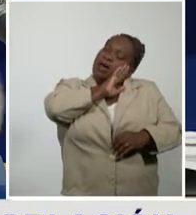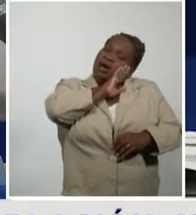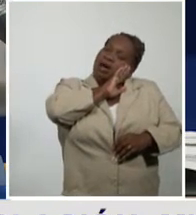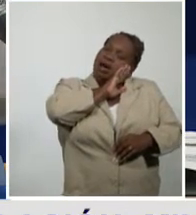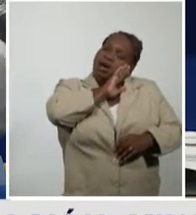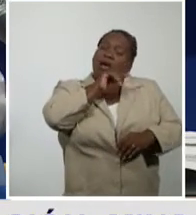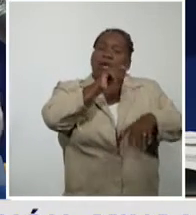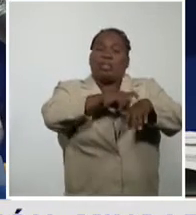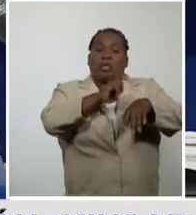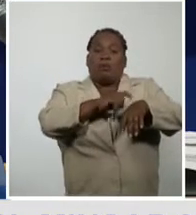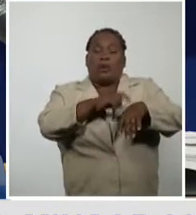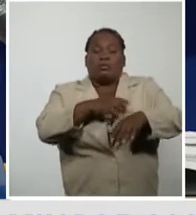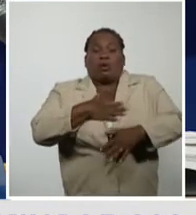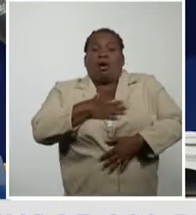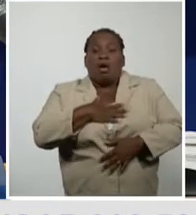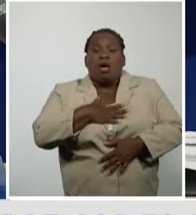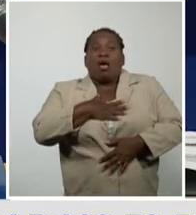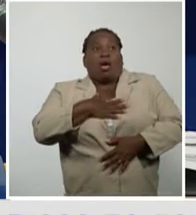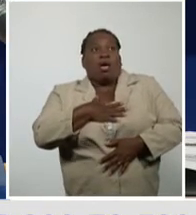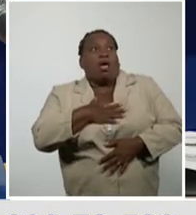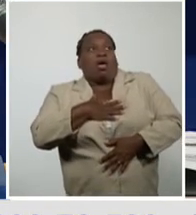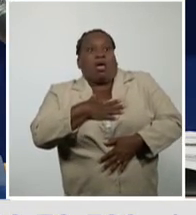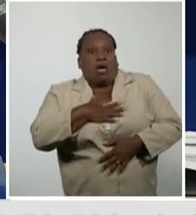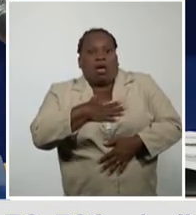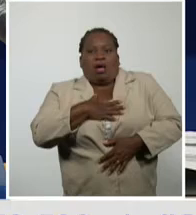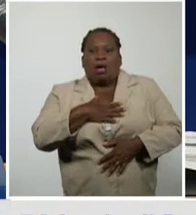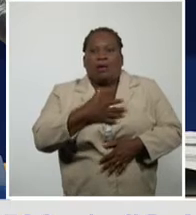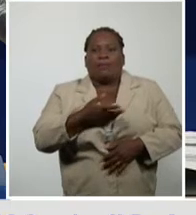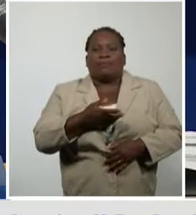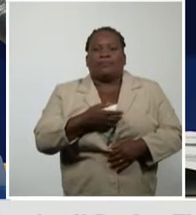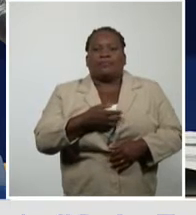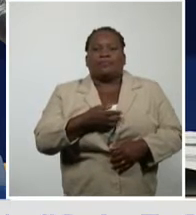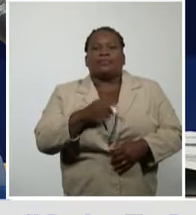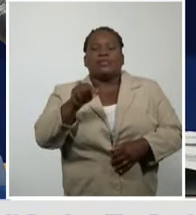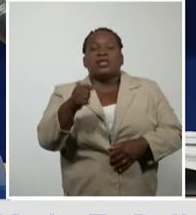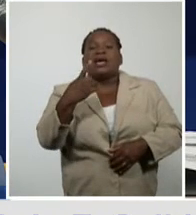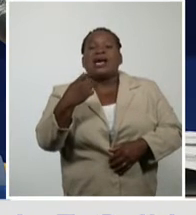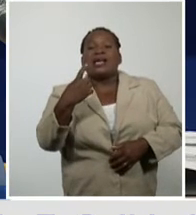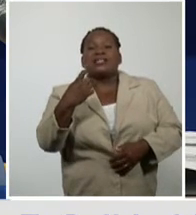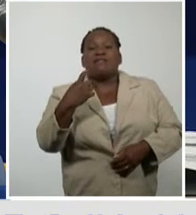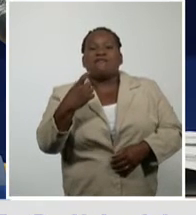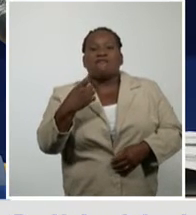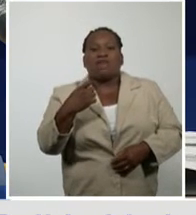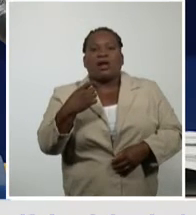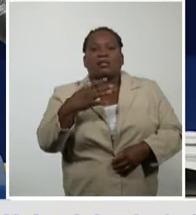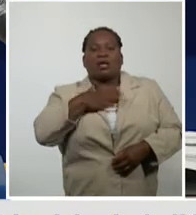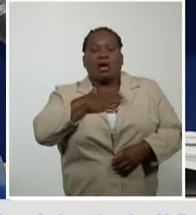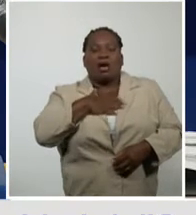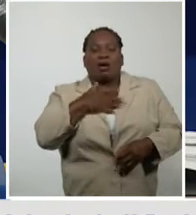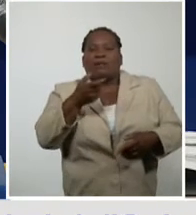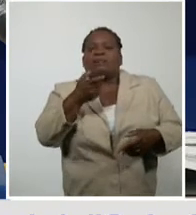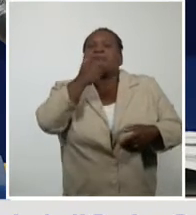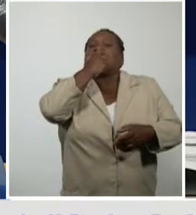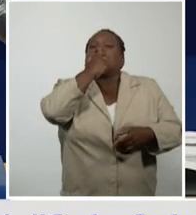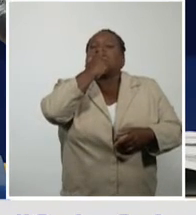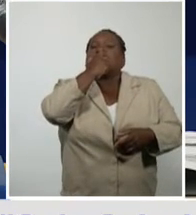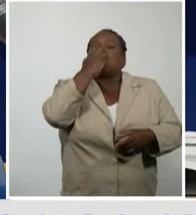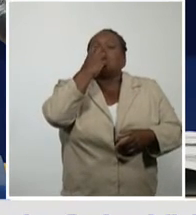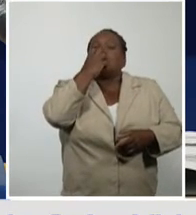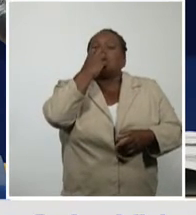momento le entra una falta de aire que requiere de maniobras, y en este caso utilizan